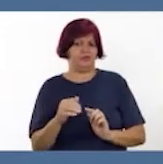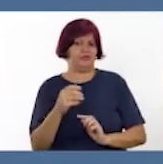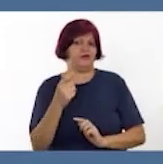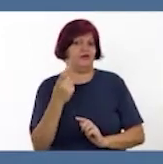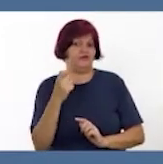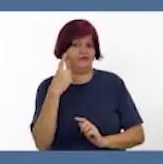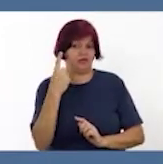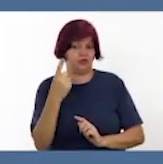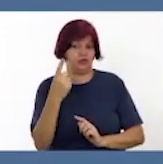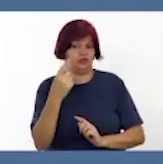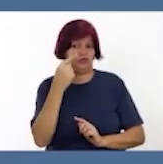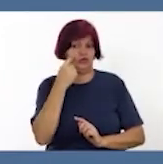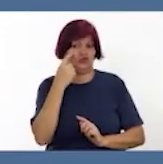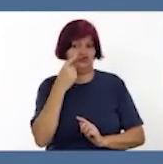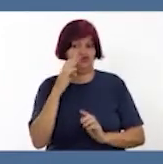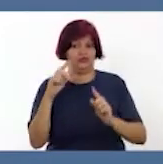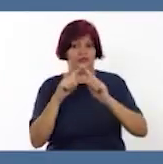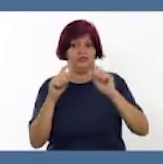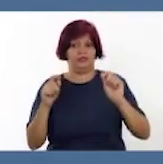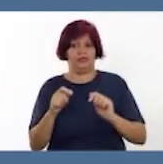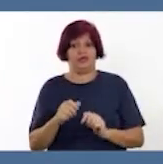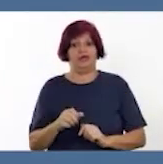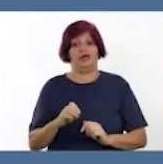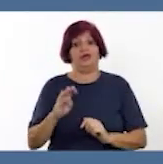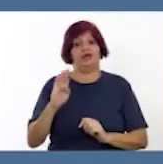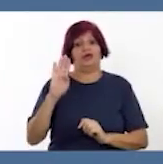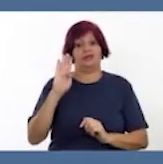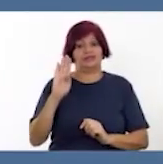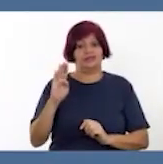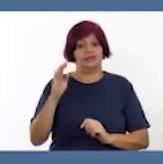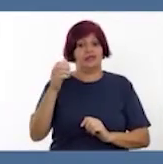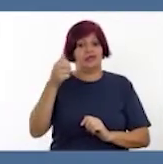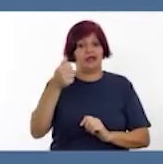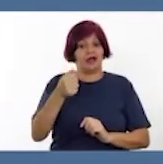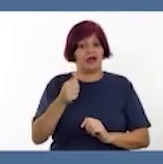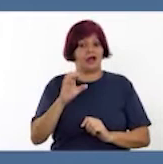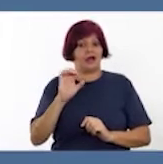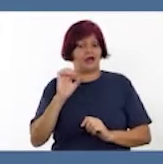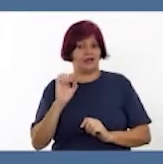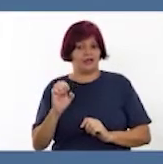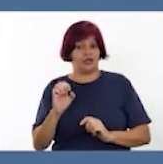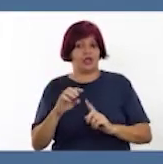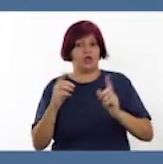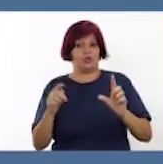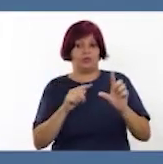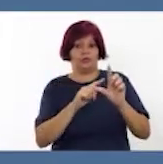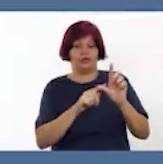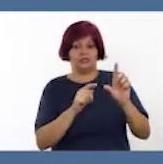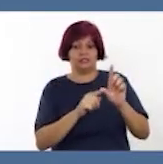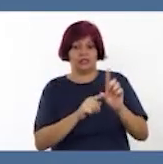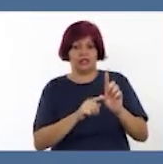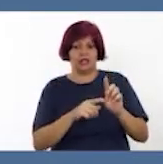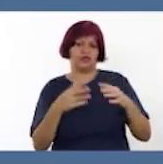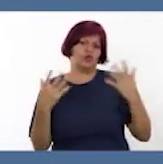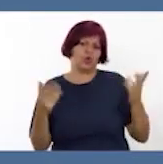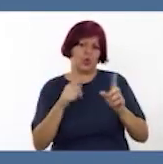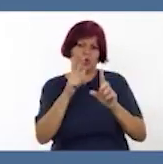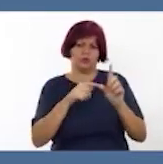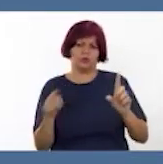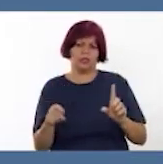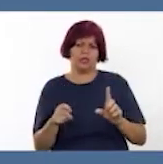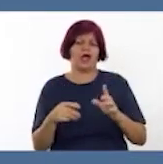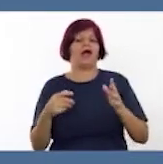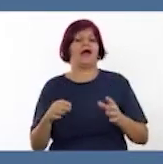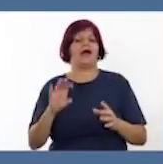otro. Observe en el triángulo DAE cómo el ángulo DAE mide 90 grados, porque la